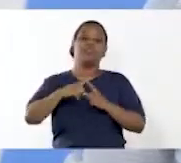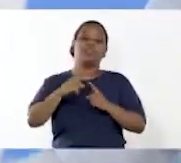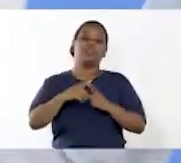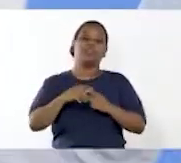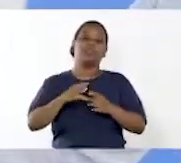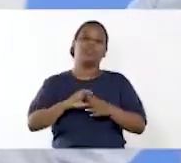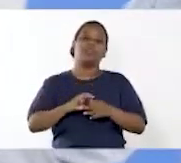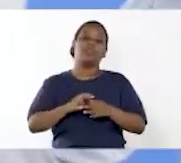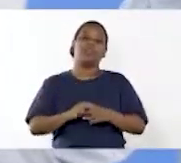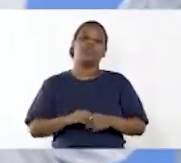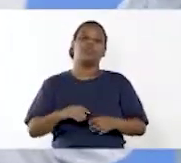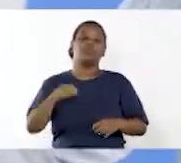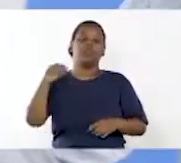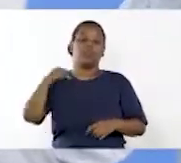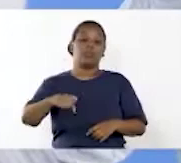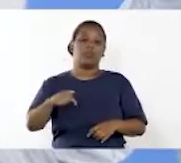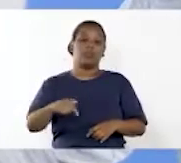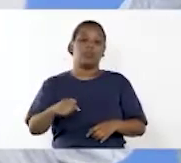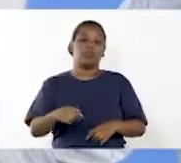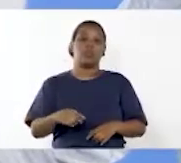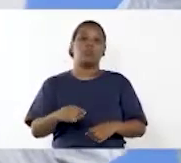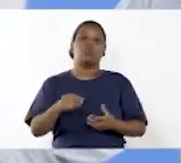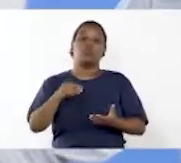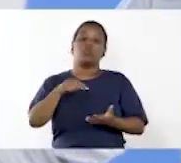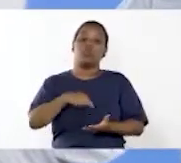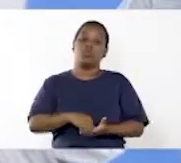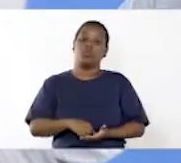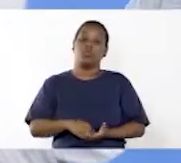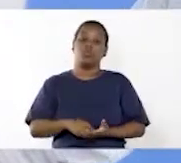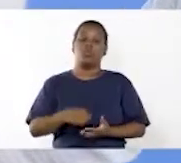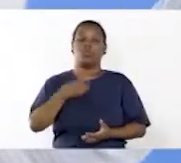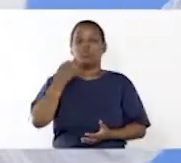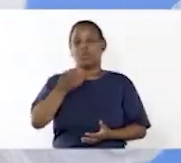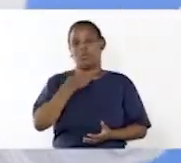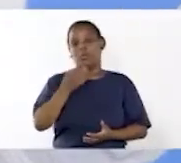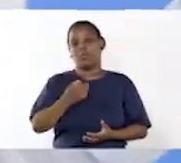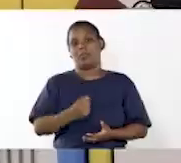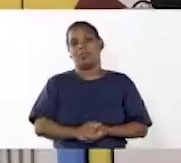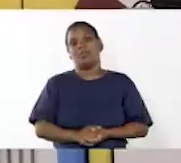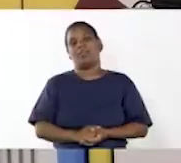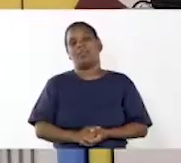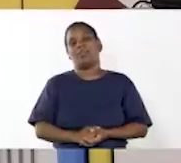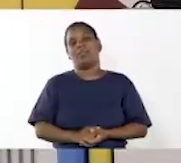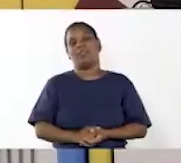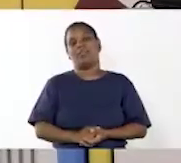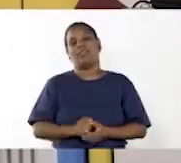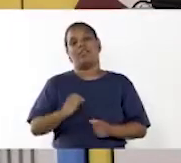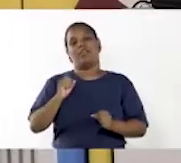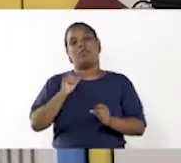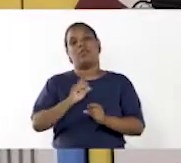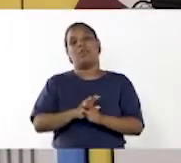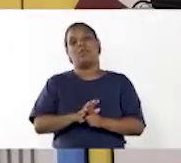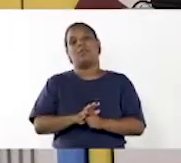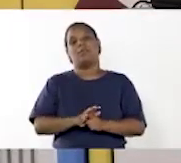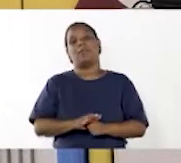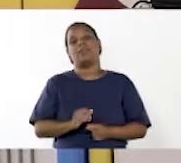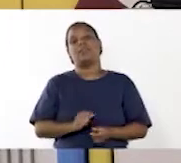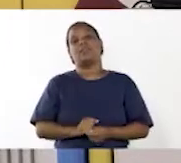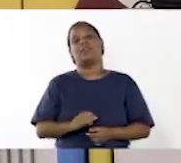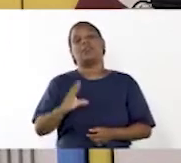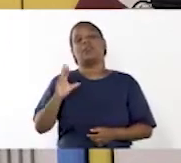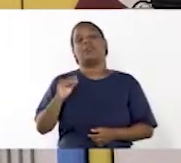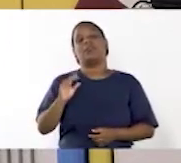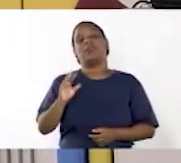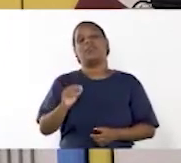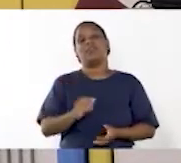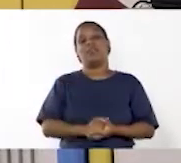nos corresponde puntualizar en el día de hoy en el tema que estamos abordando. Comenzaremos